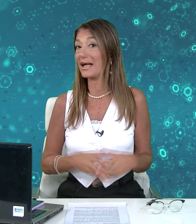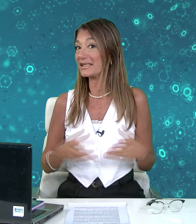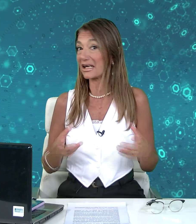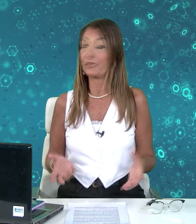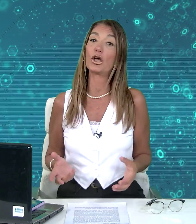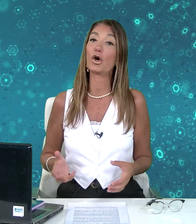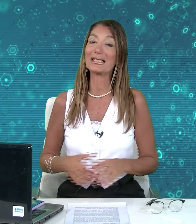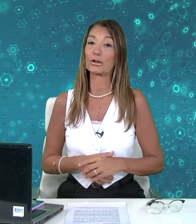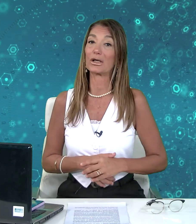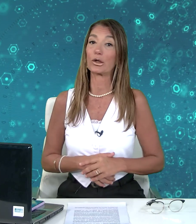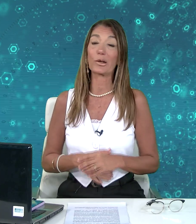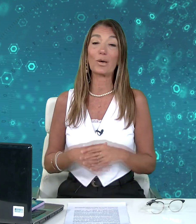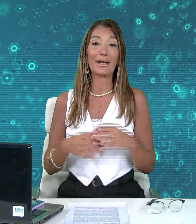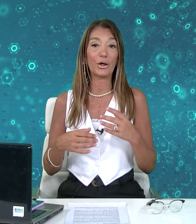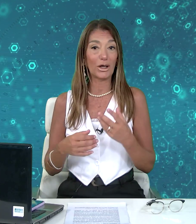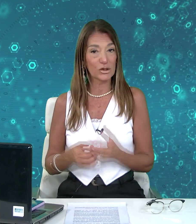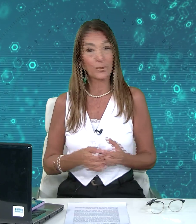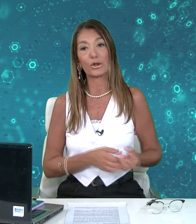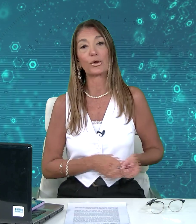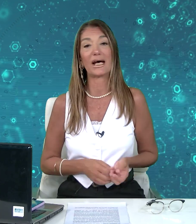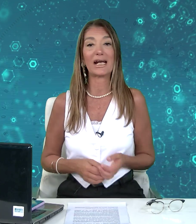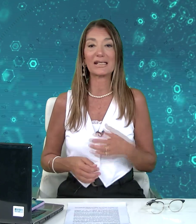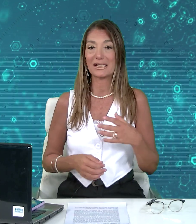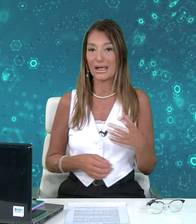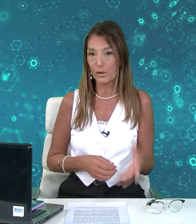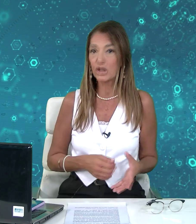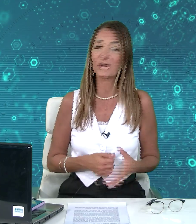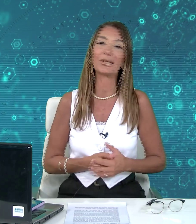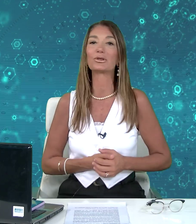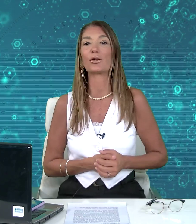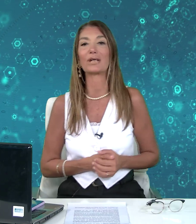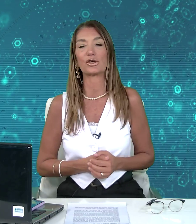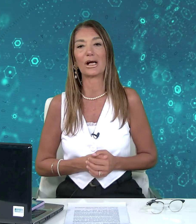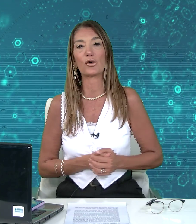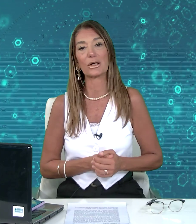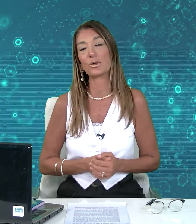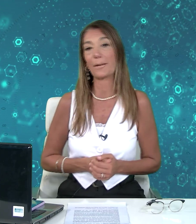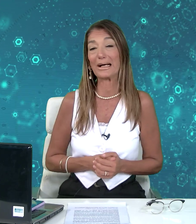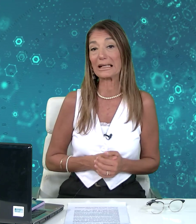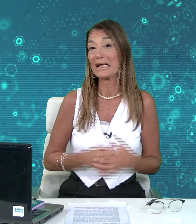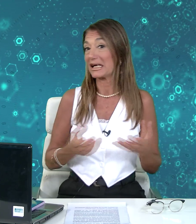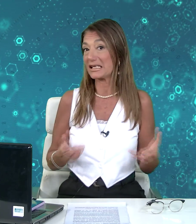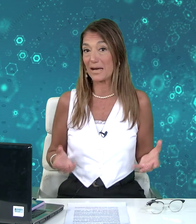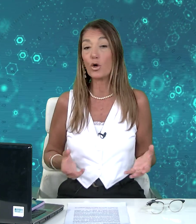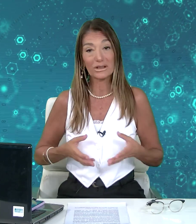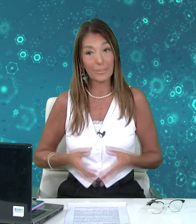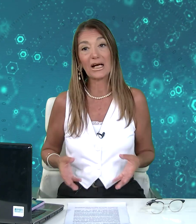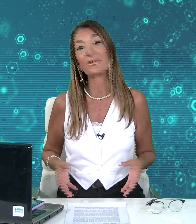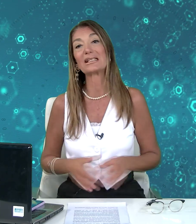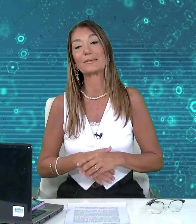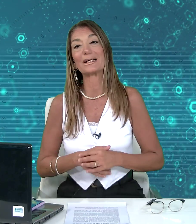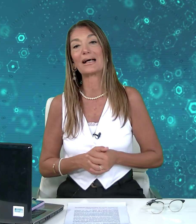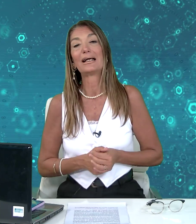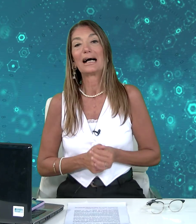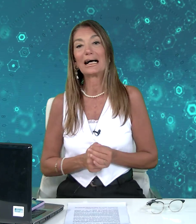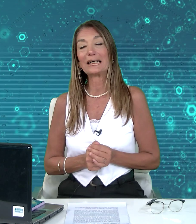radial y se refirió al sector agropecuario, a los impuestos bonaerenses, a los dichos del diputado nacional José Luis Espert, que llamó también el